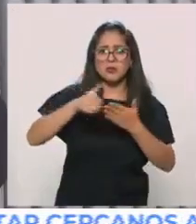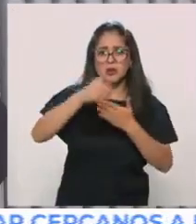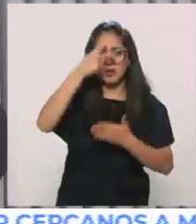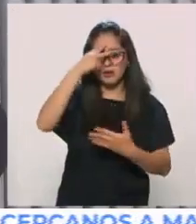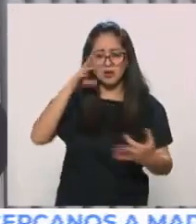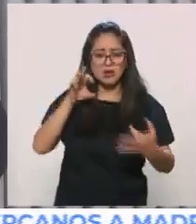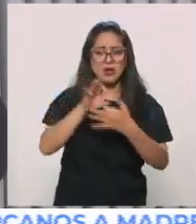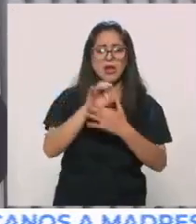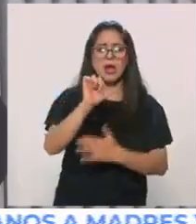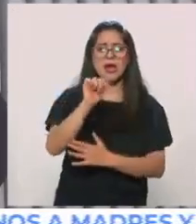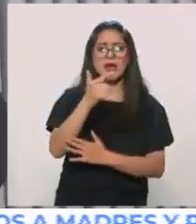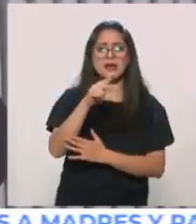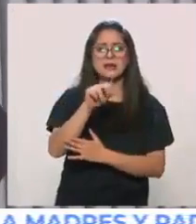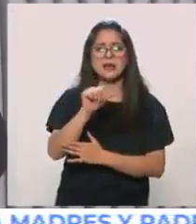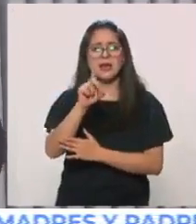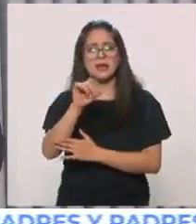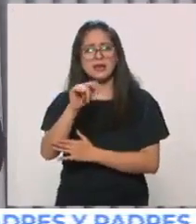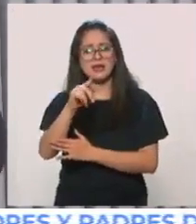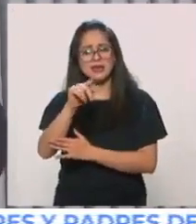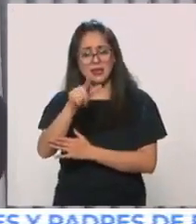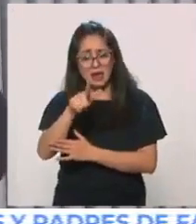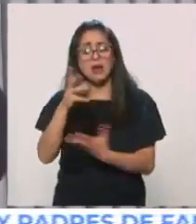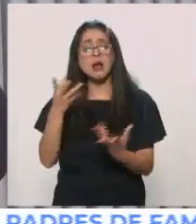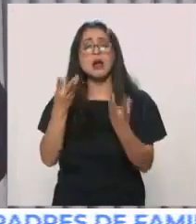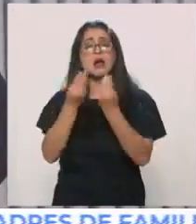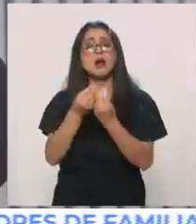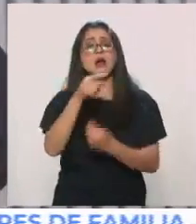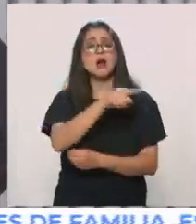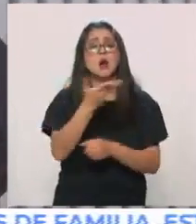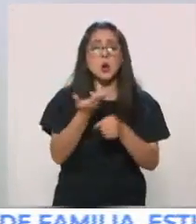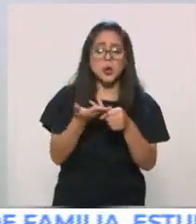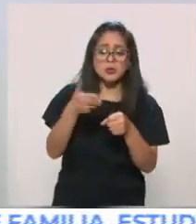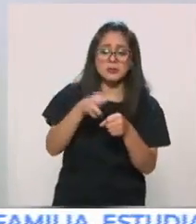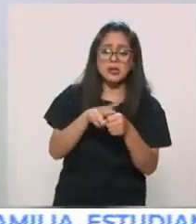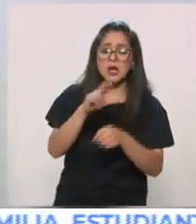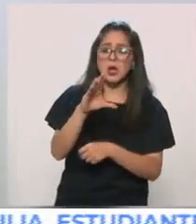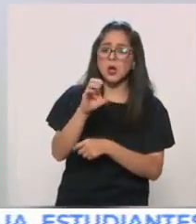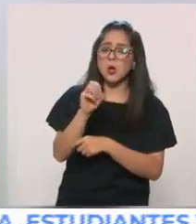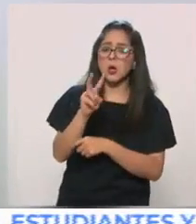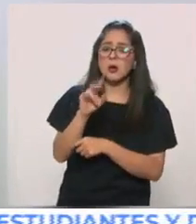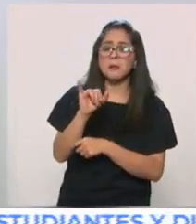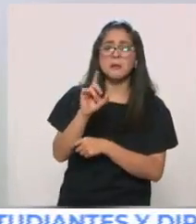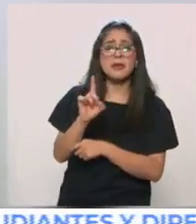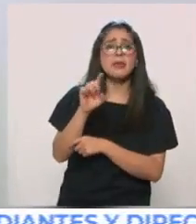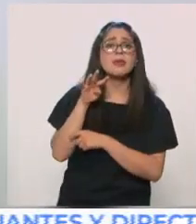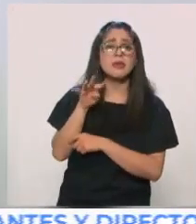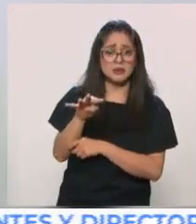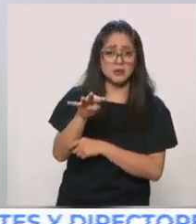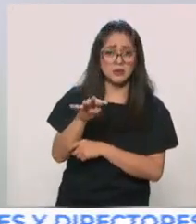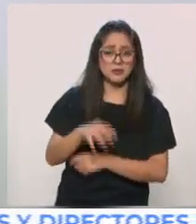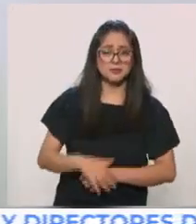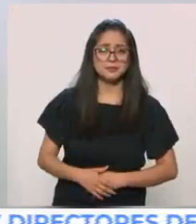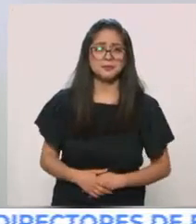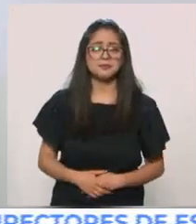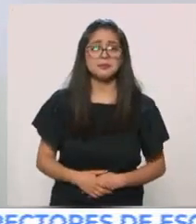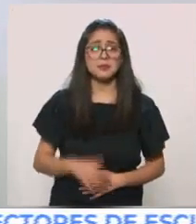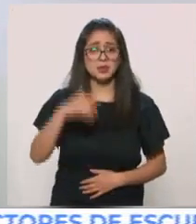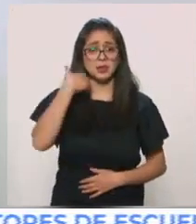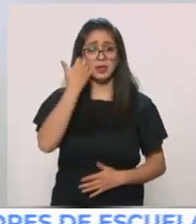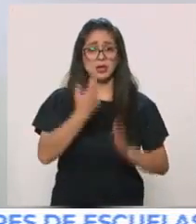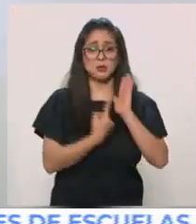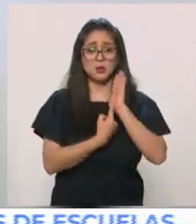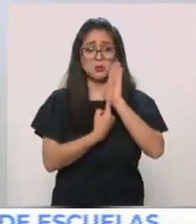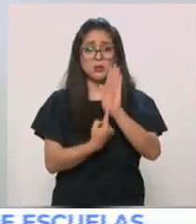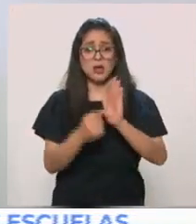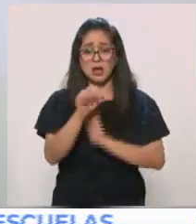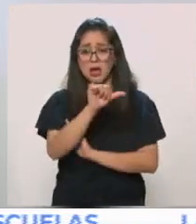Digital de Innovación Pública, creó el módulo Hospitales COVID-19. Queremos presentarles esta aplicación que es de